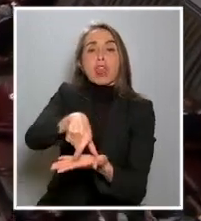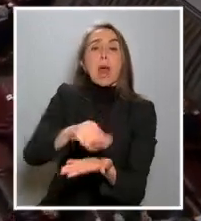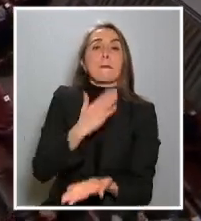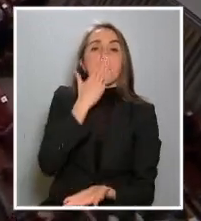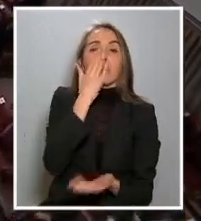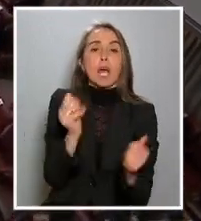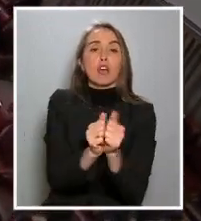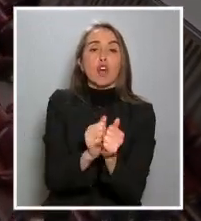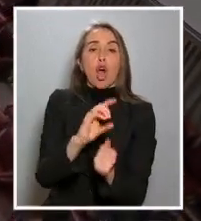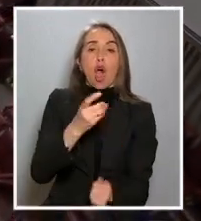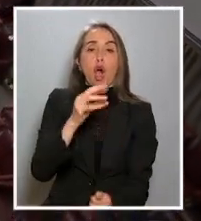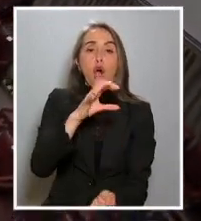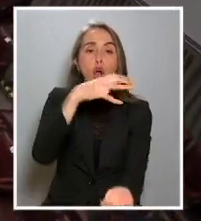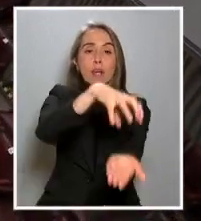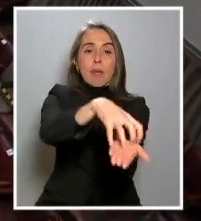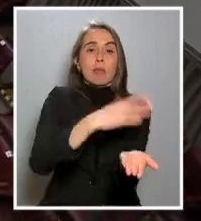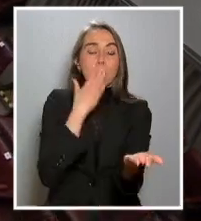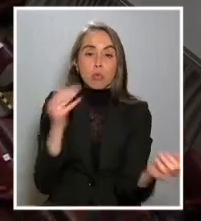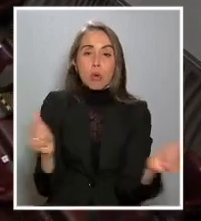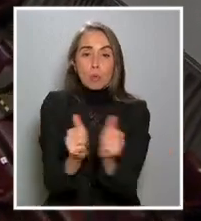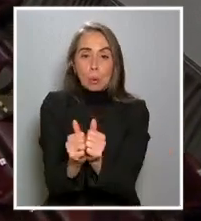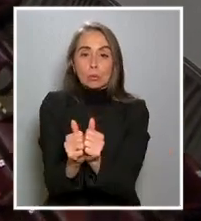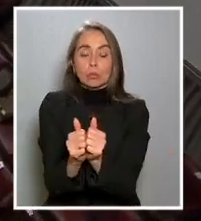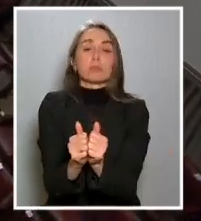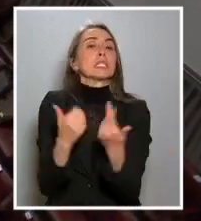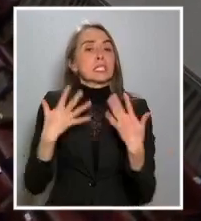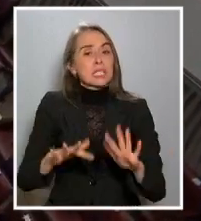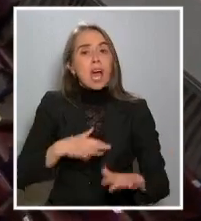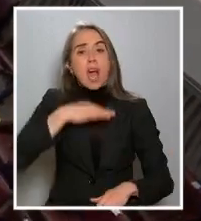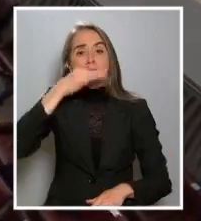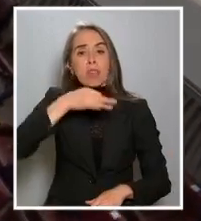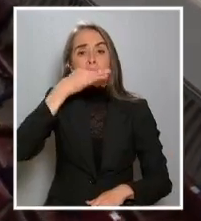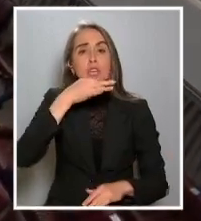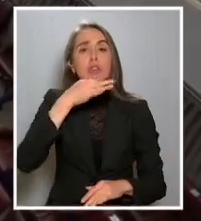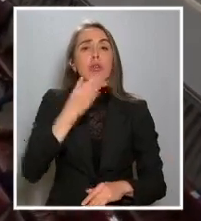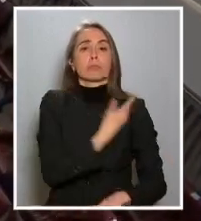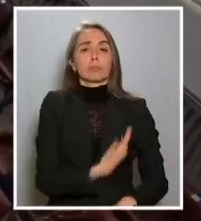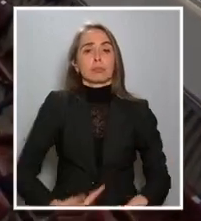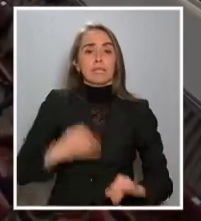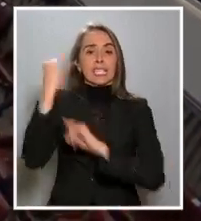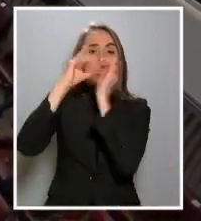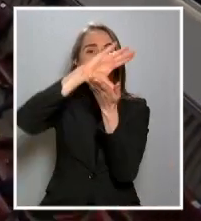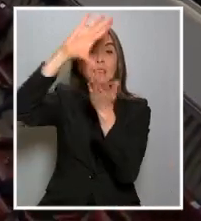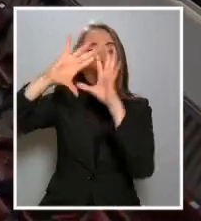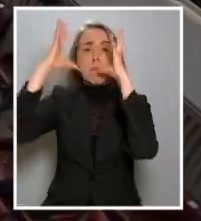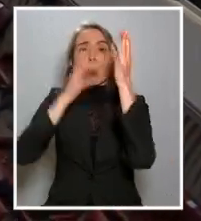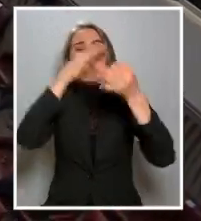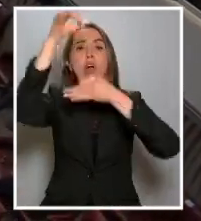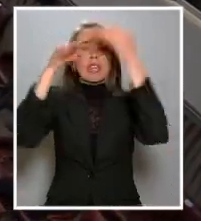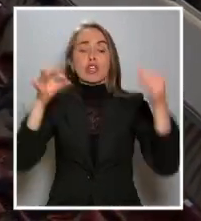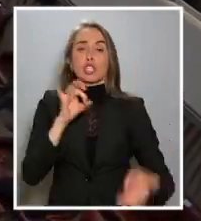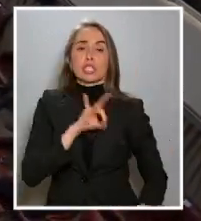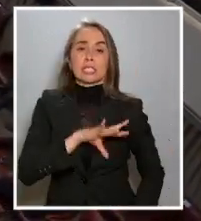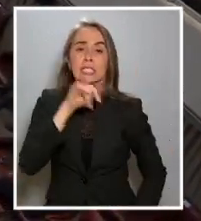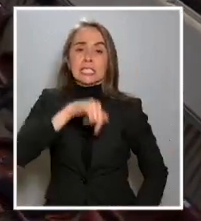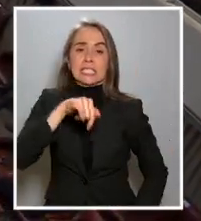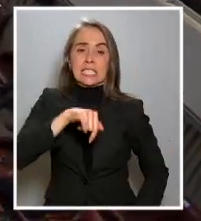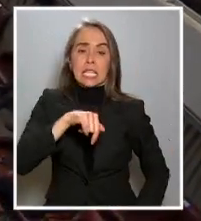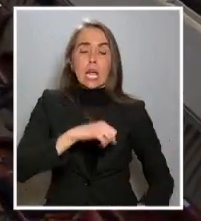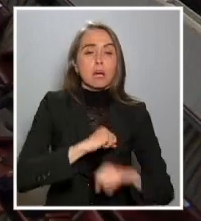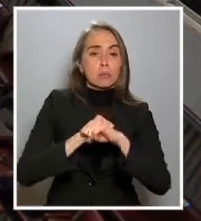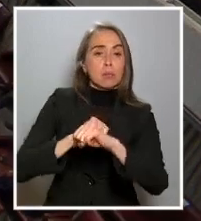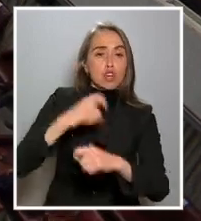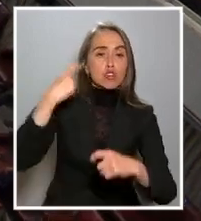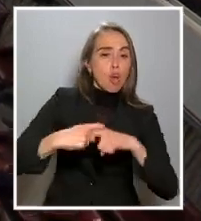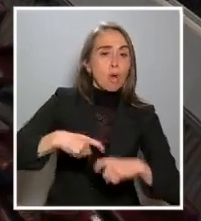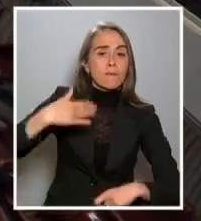con el gobierno regional. Y esto lo he dicho a los líderes internacionales y a todo el mundo. Chile se opone